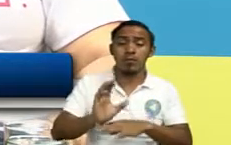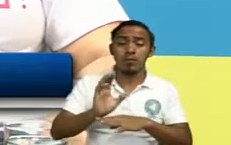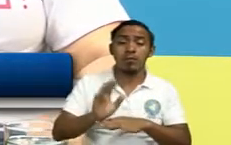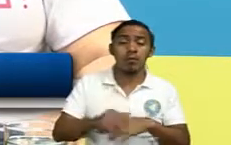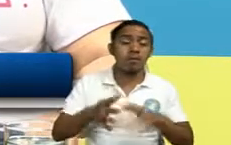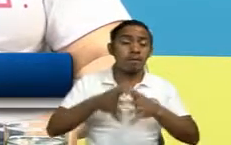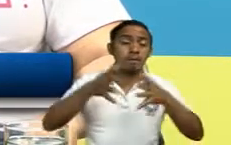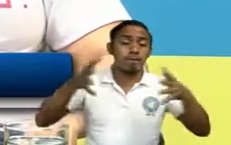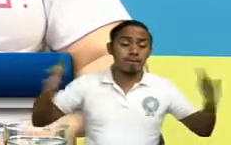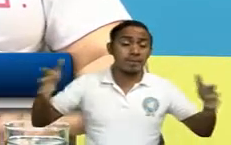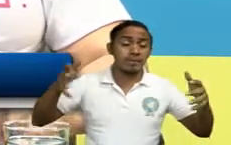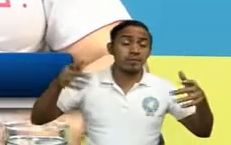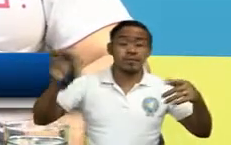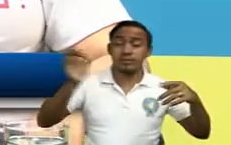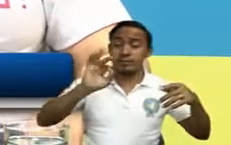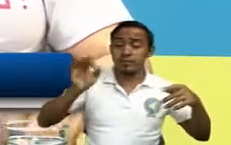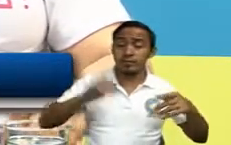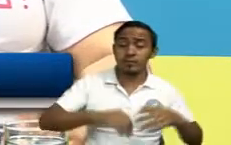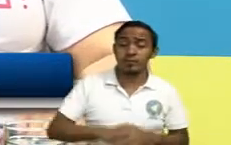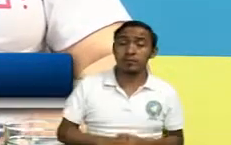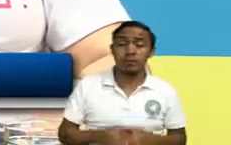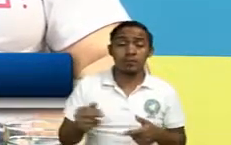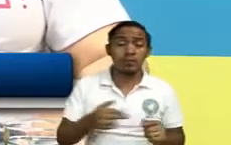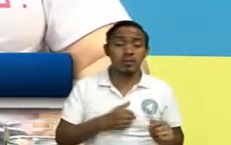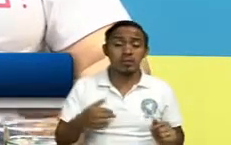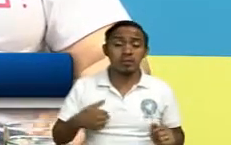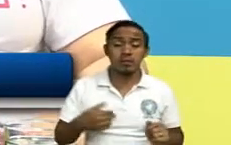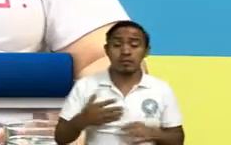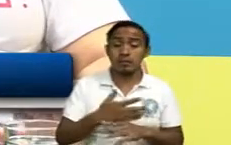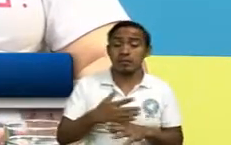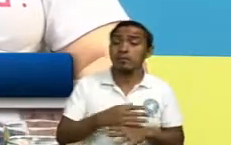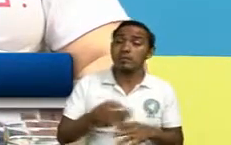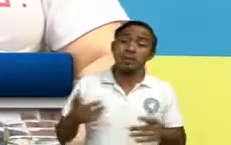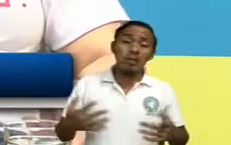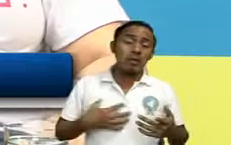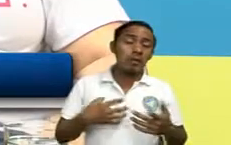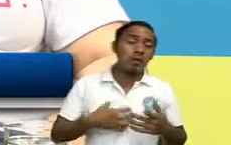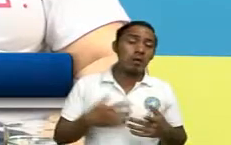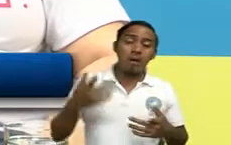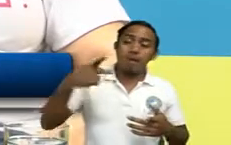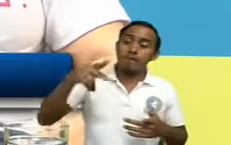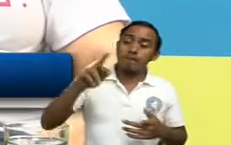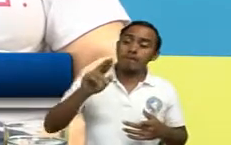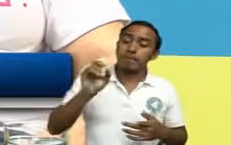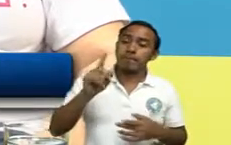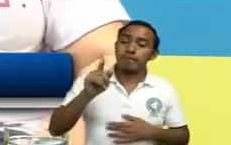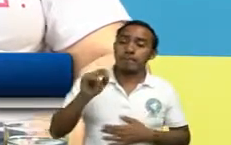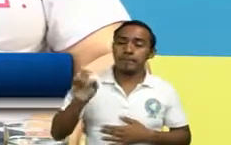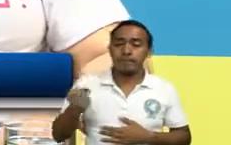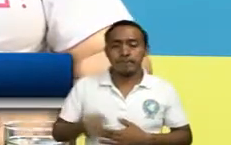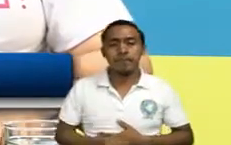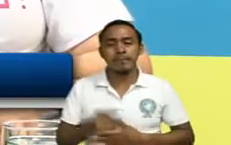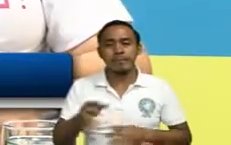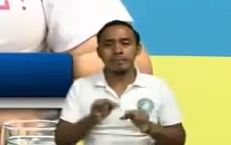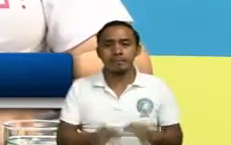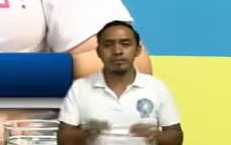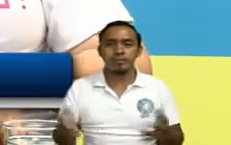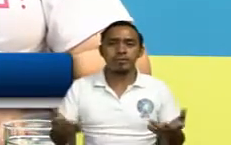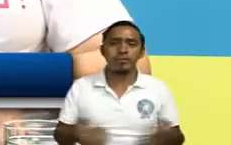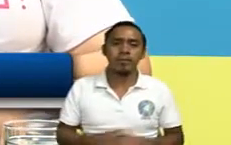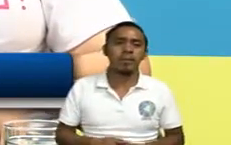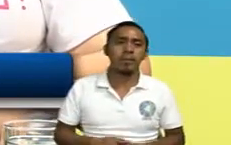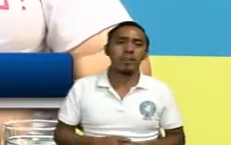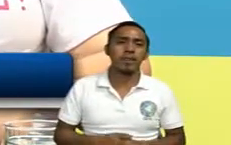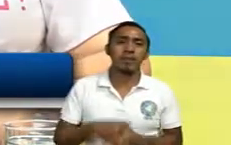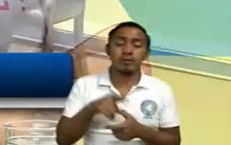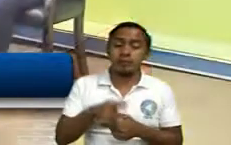abanico de elaboración de prótesis y, bueno, se le ha dado respuesta a un número importante de la población. También